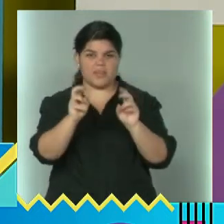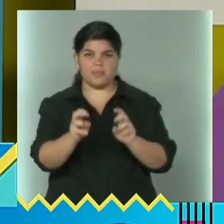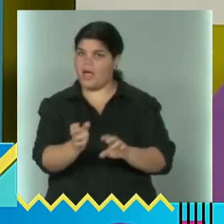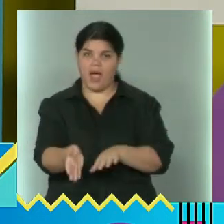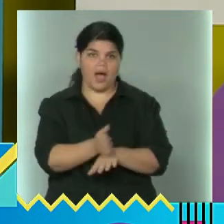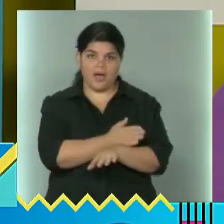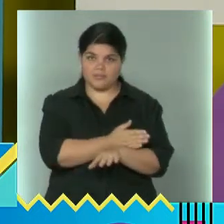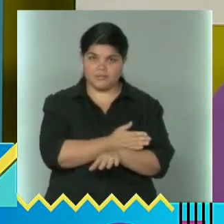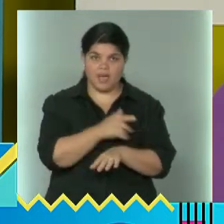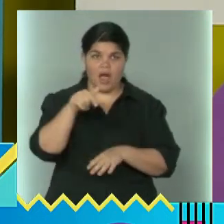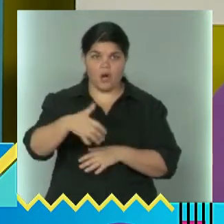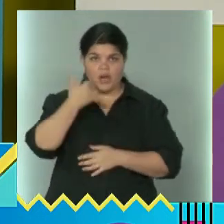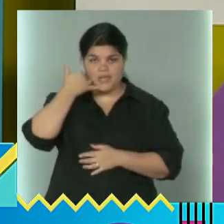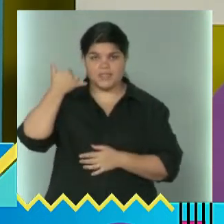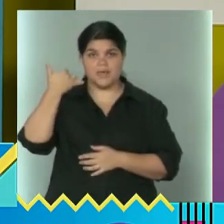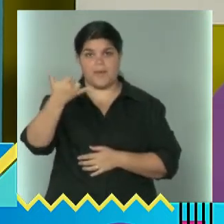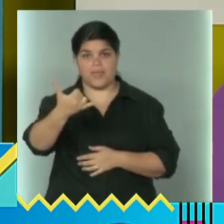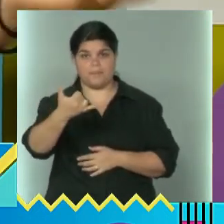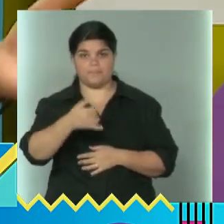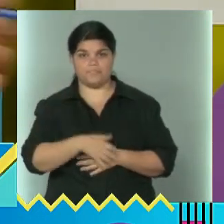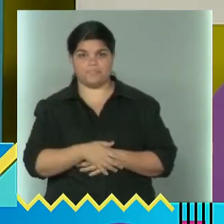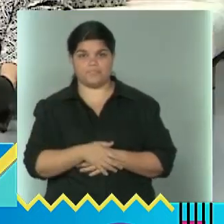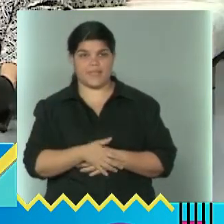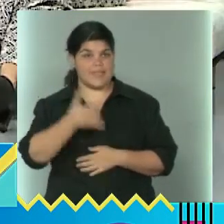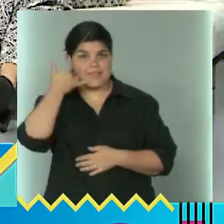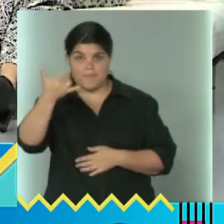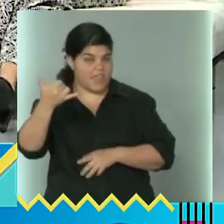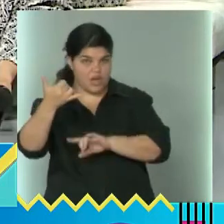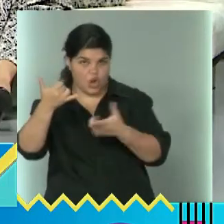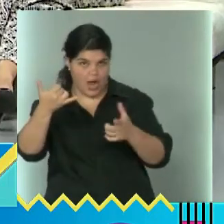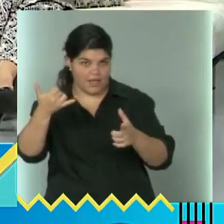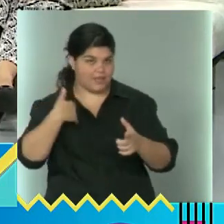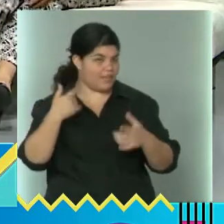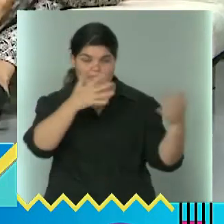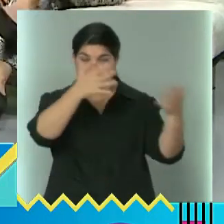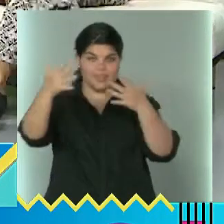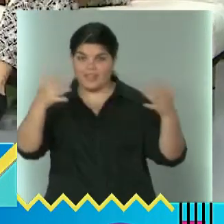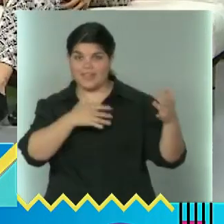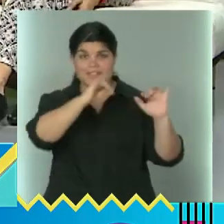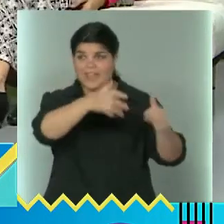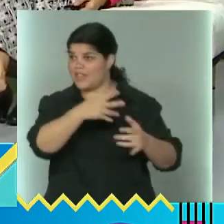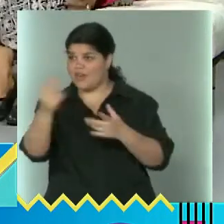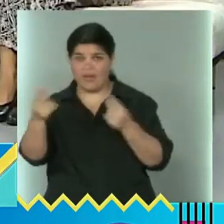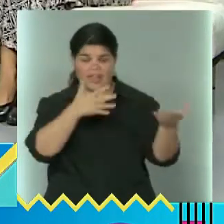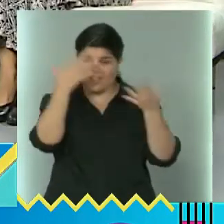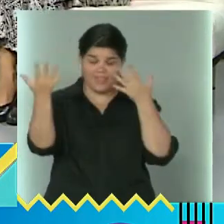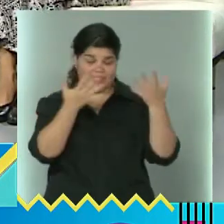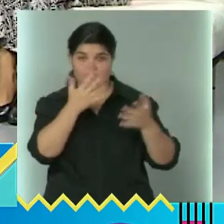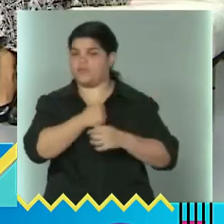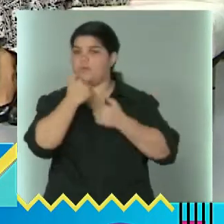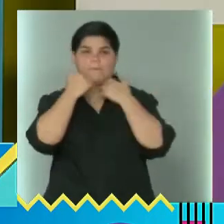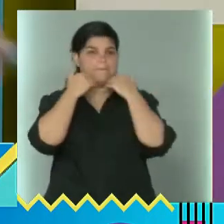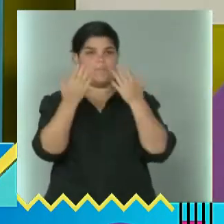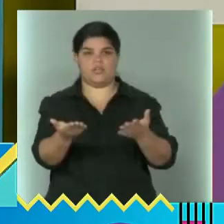a ir a una llamada telefónica. No está la llamada telefónica. Bueno, me están haciendo señas por todos lados. Que sí, que no, que sí, que no. Bueno, no importa. Yo